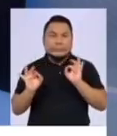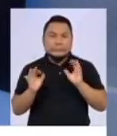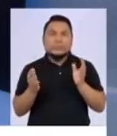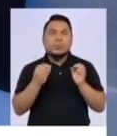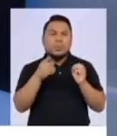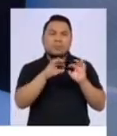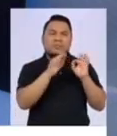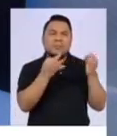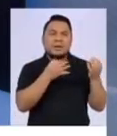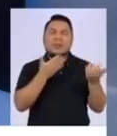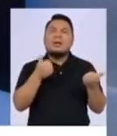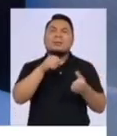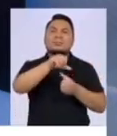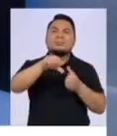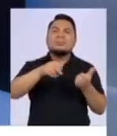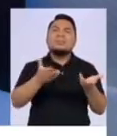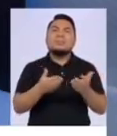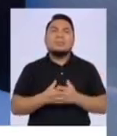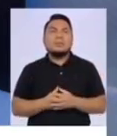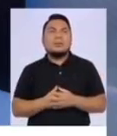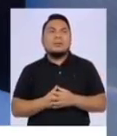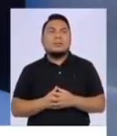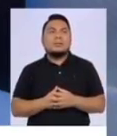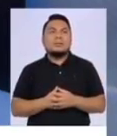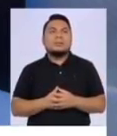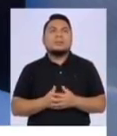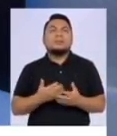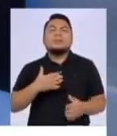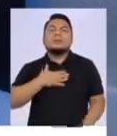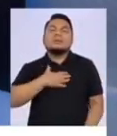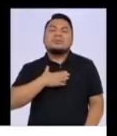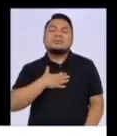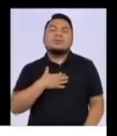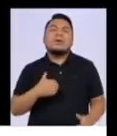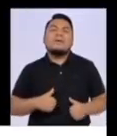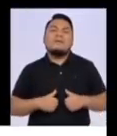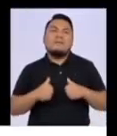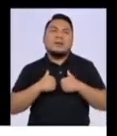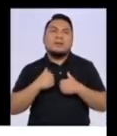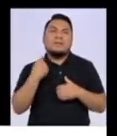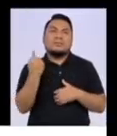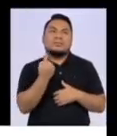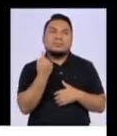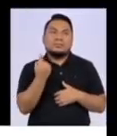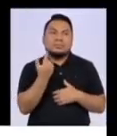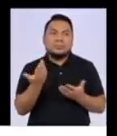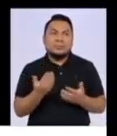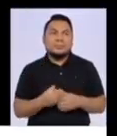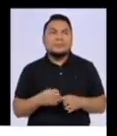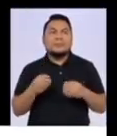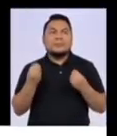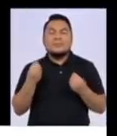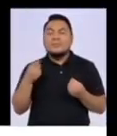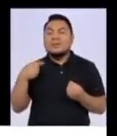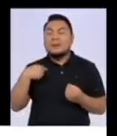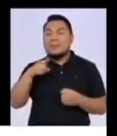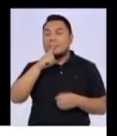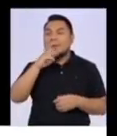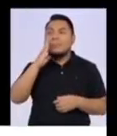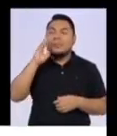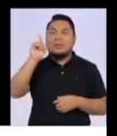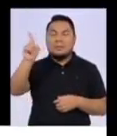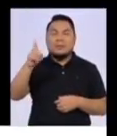esa dinámica? Estoy en aislamiento absoluto, vivo solo con mis perritos. Por ende, la limpieza debe ser mayor